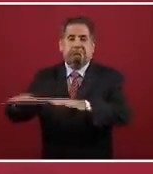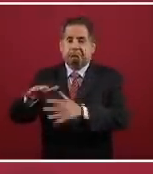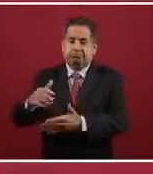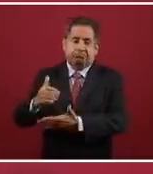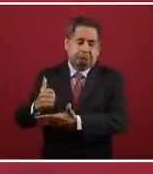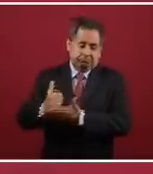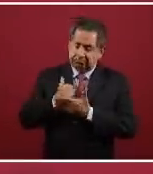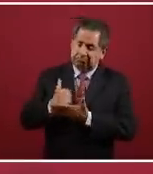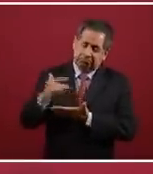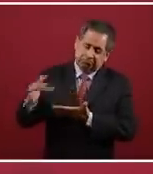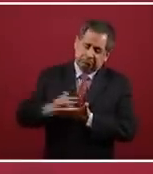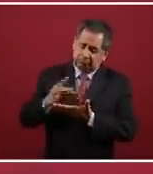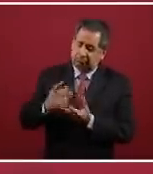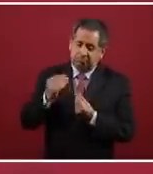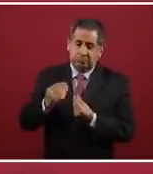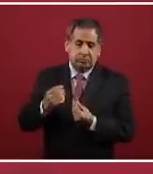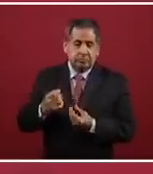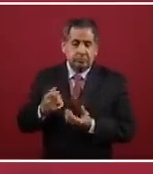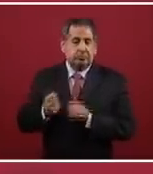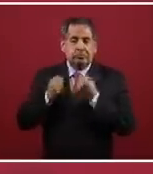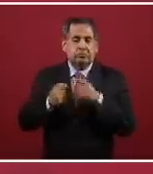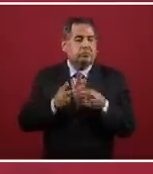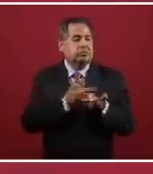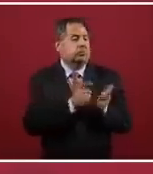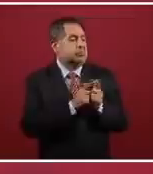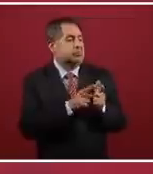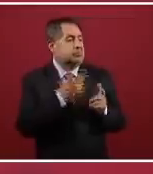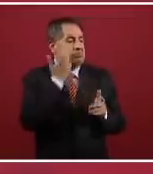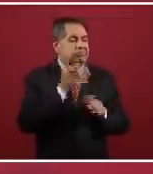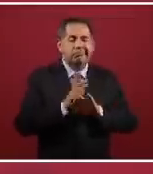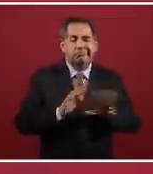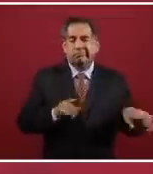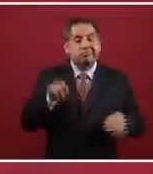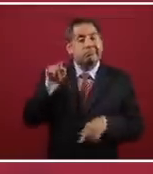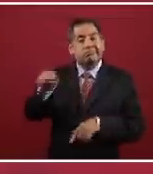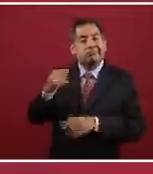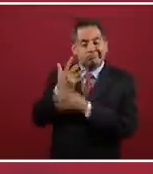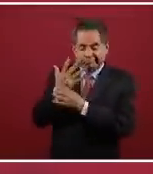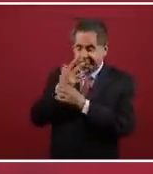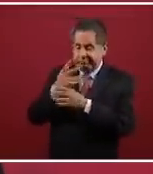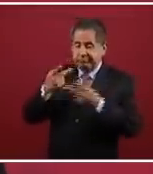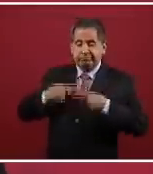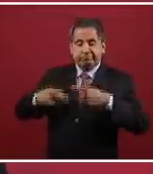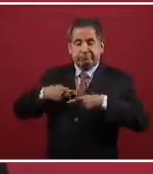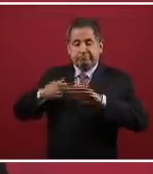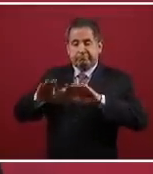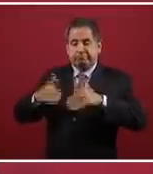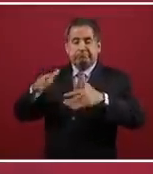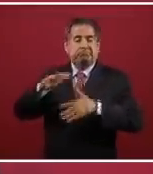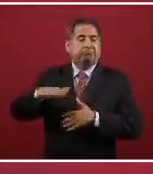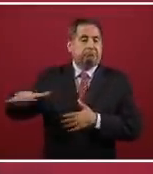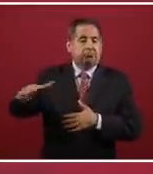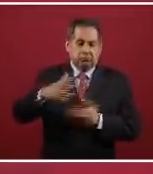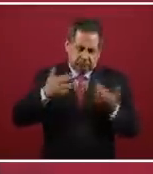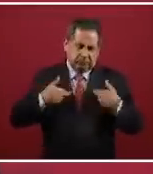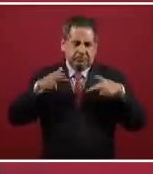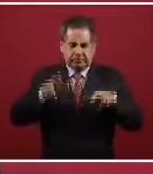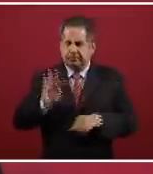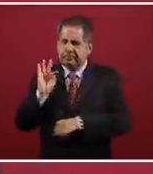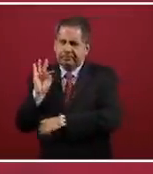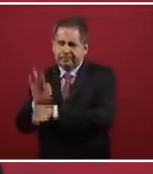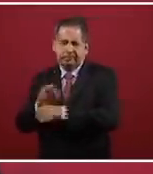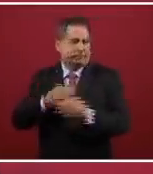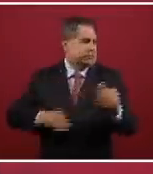y me ha sacado adelante, no los grupos de intereses creados. Yo ahora represento a todos, tengo que hablar con todos